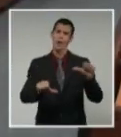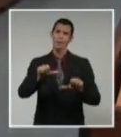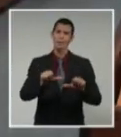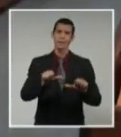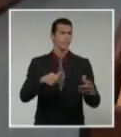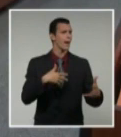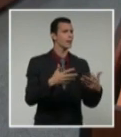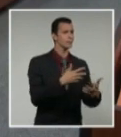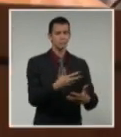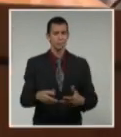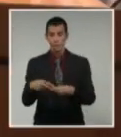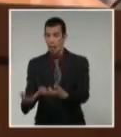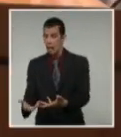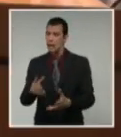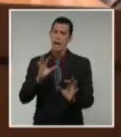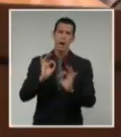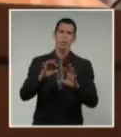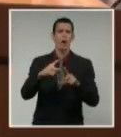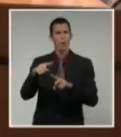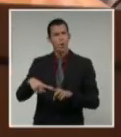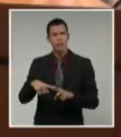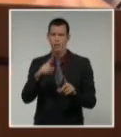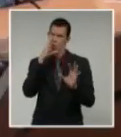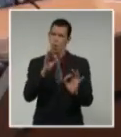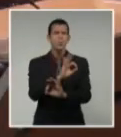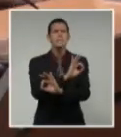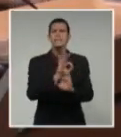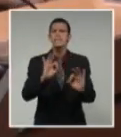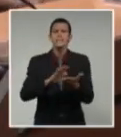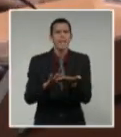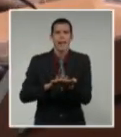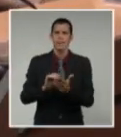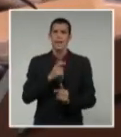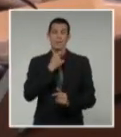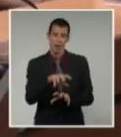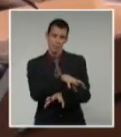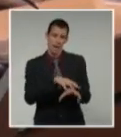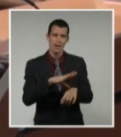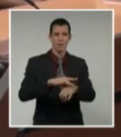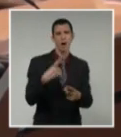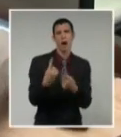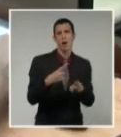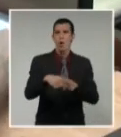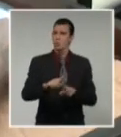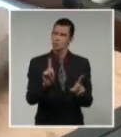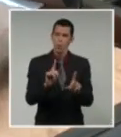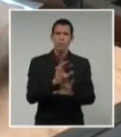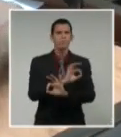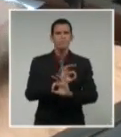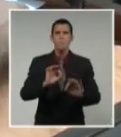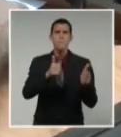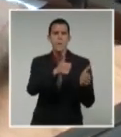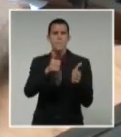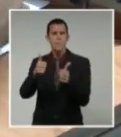por tanto una recomendación desde cuba es mantener extremar todas las medidas de precaución porque todo lo que se haga va a